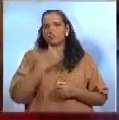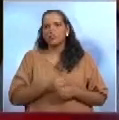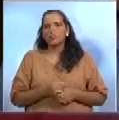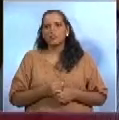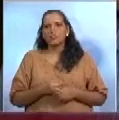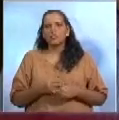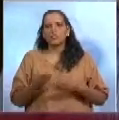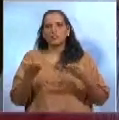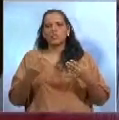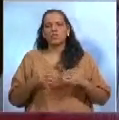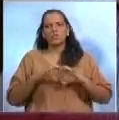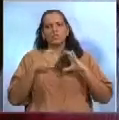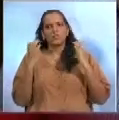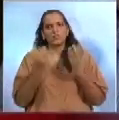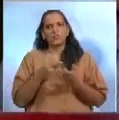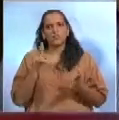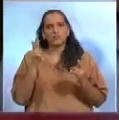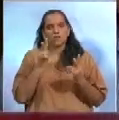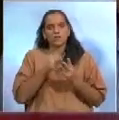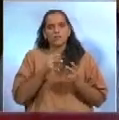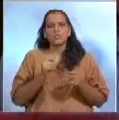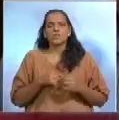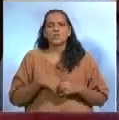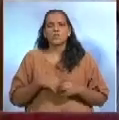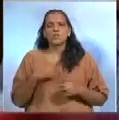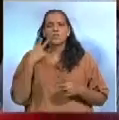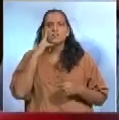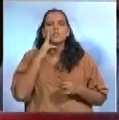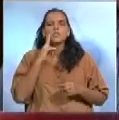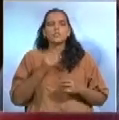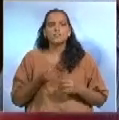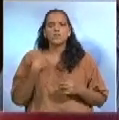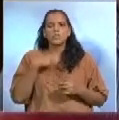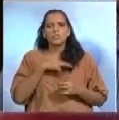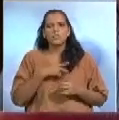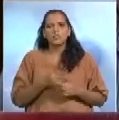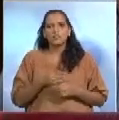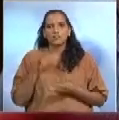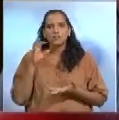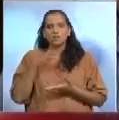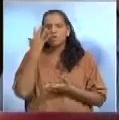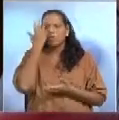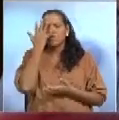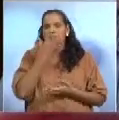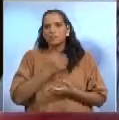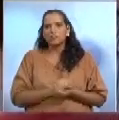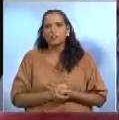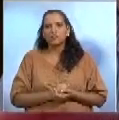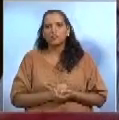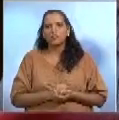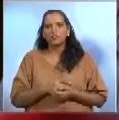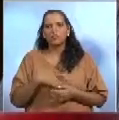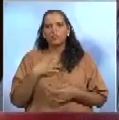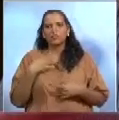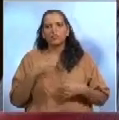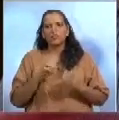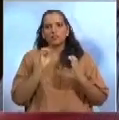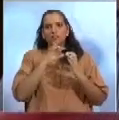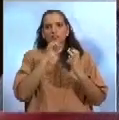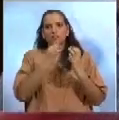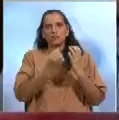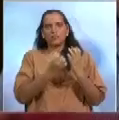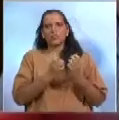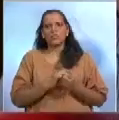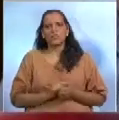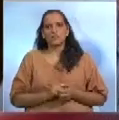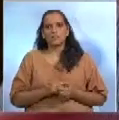para el mundo. Porque queremos que el mundo venga acá y que disfrute del turismo, que